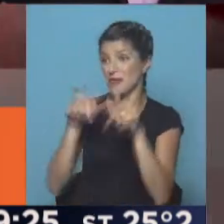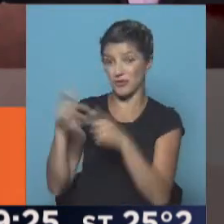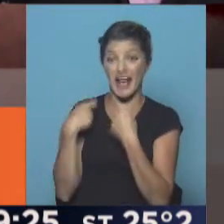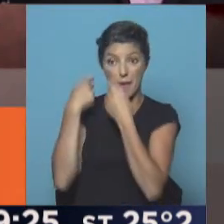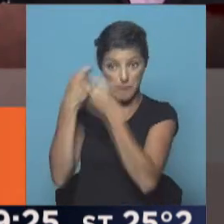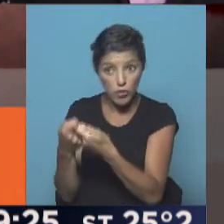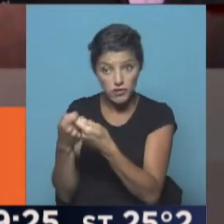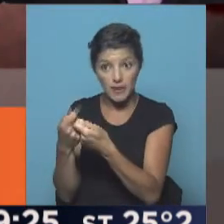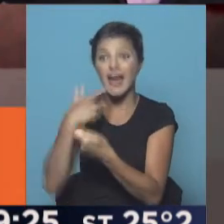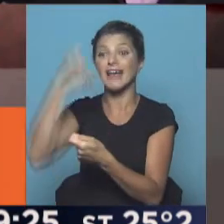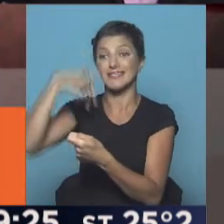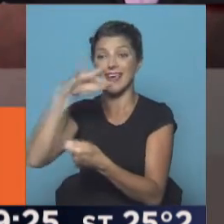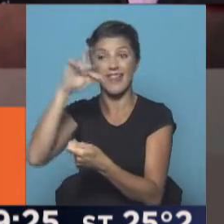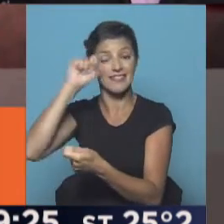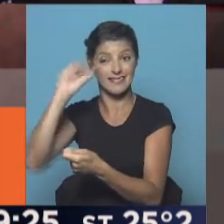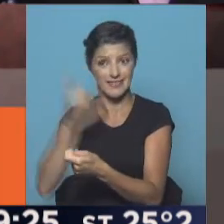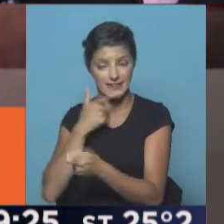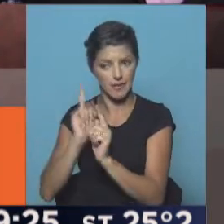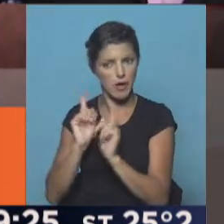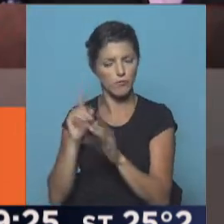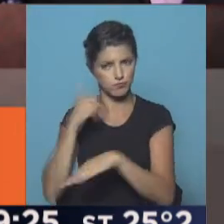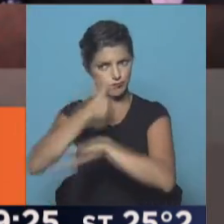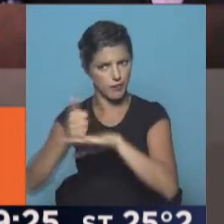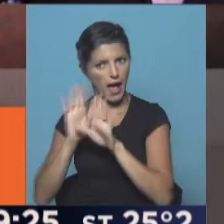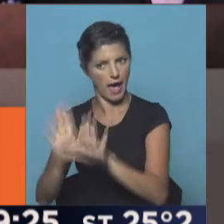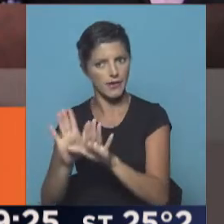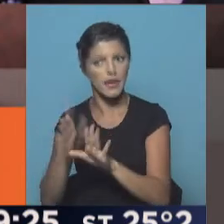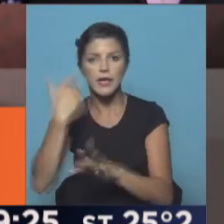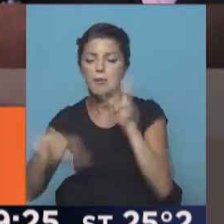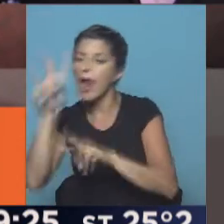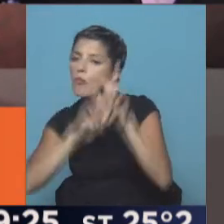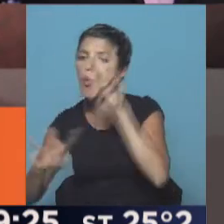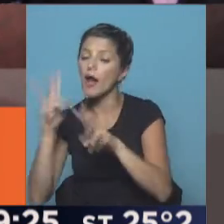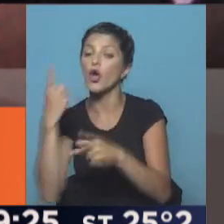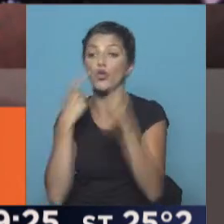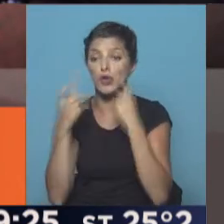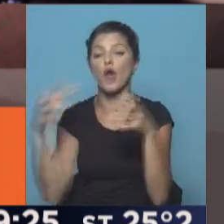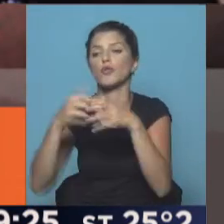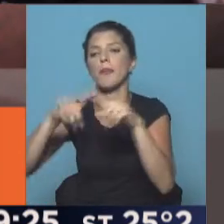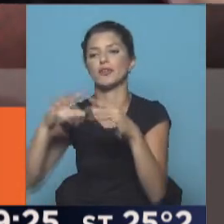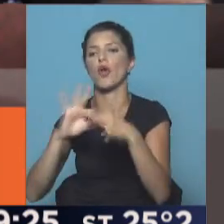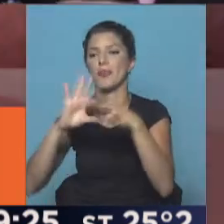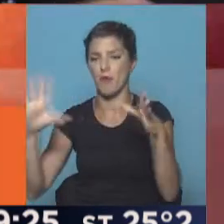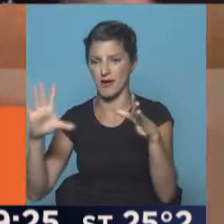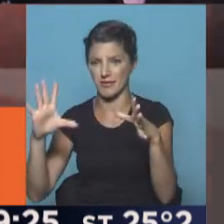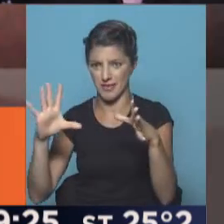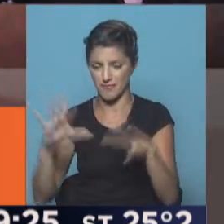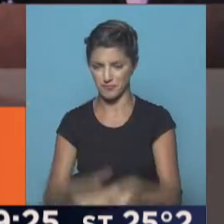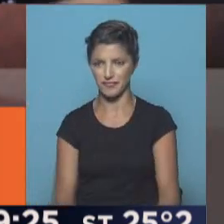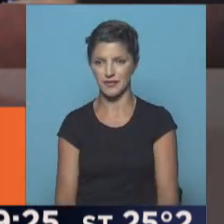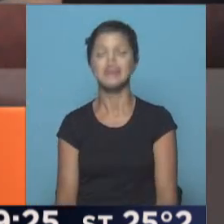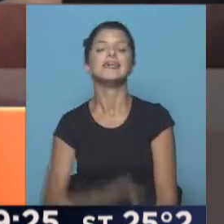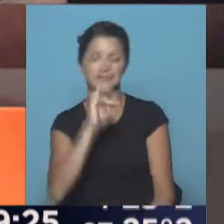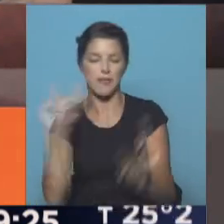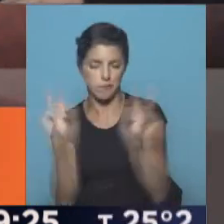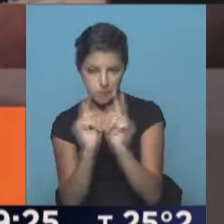Sanders, tampoco han desaparecido. Están ahí y van a pelear el control del Partido Demócrata, ¿verdad? O sea que, efectivamente,